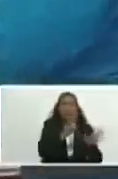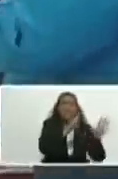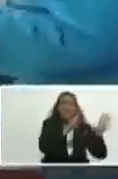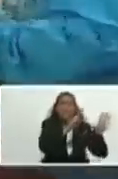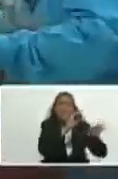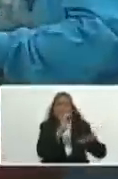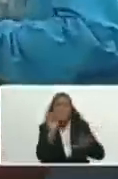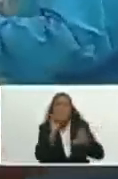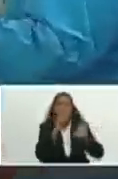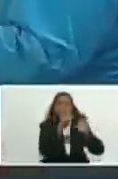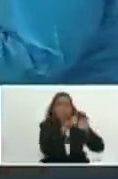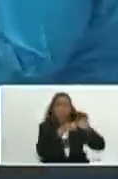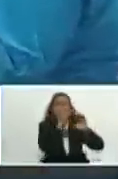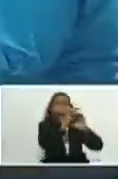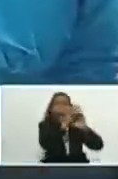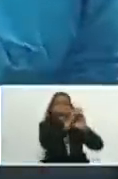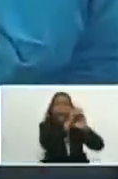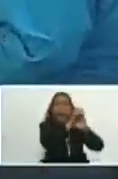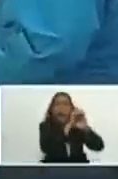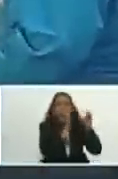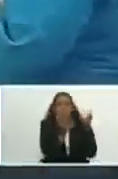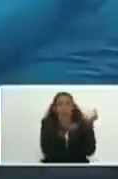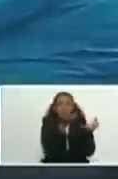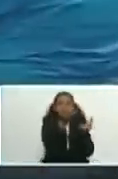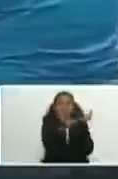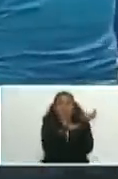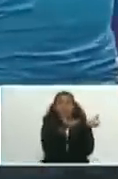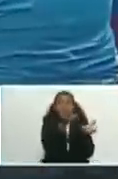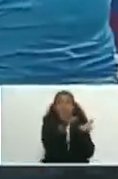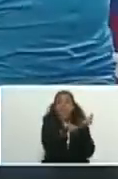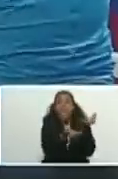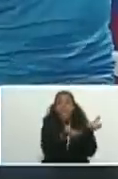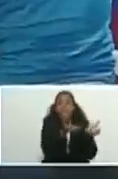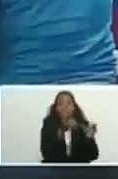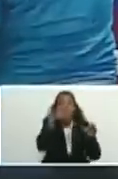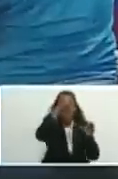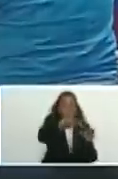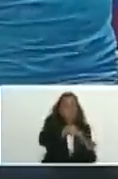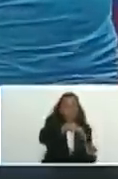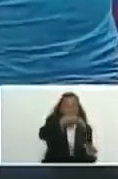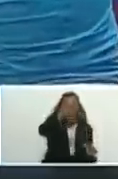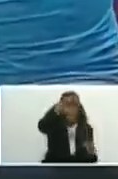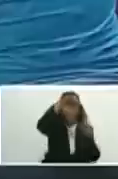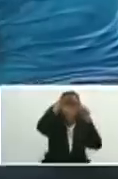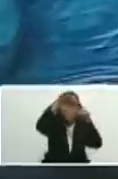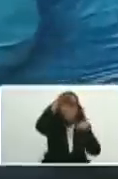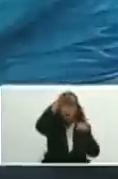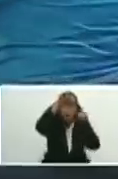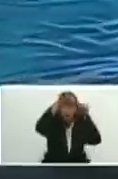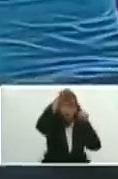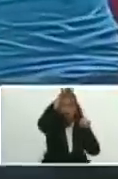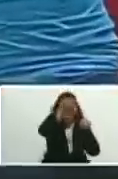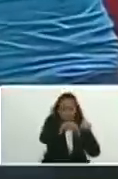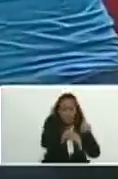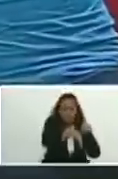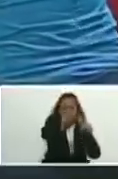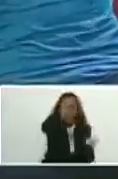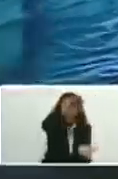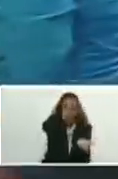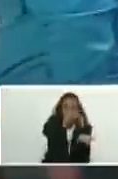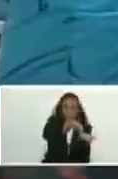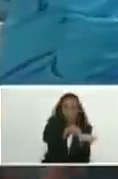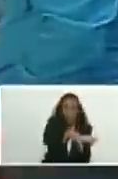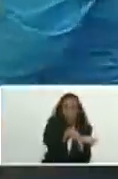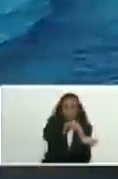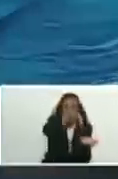700 y 750 grados centígrados. Se introduce la termocupla, que es este alambre que ustedes